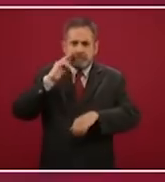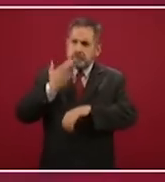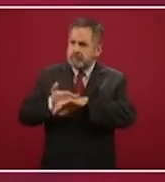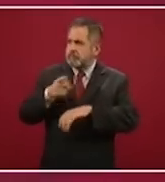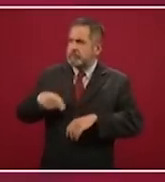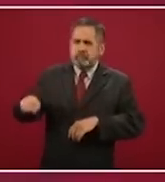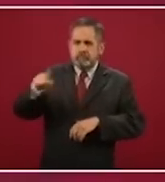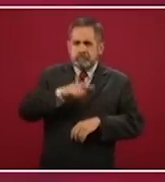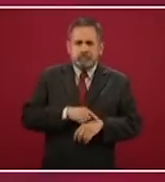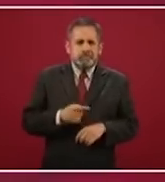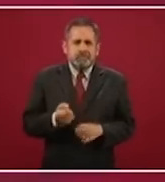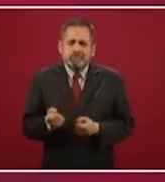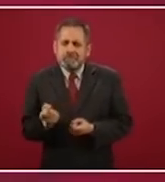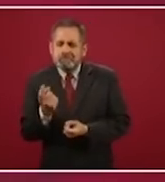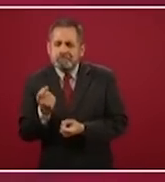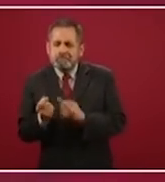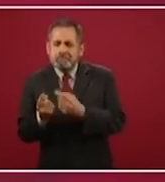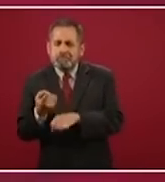responsables, son muy poquitos